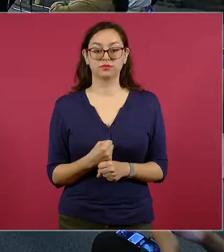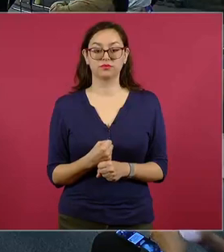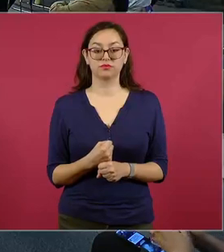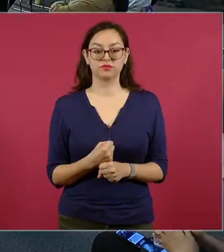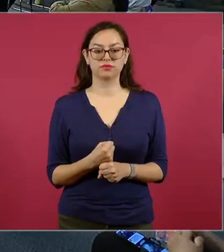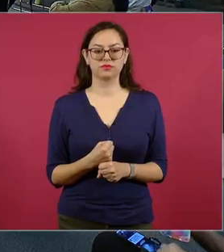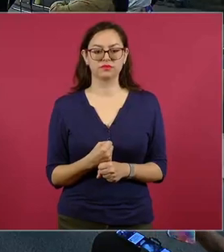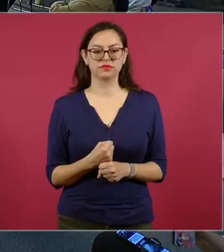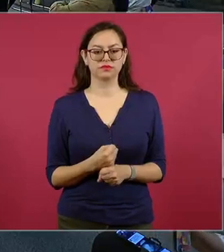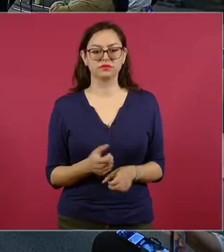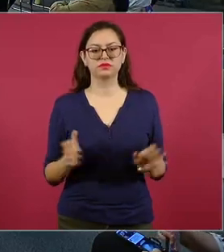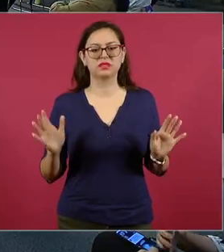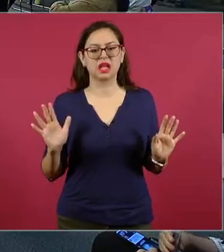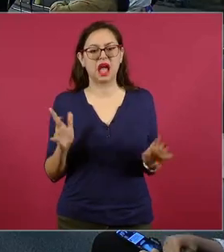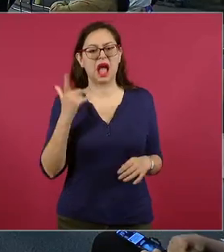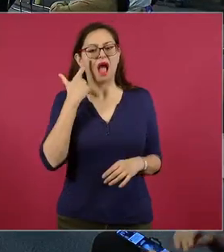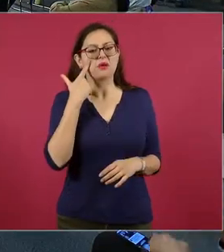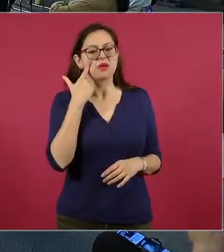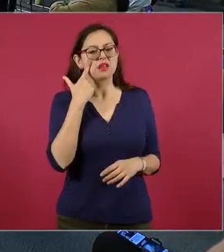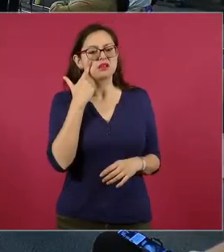a ver si está el dato por ahí,